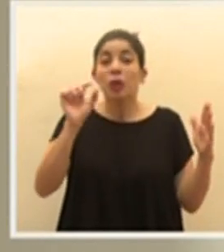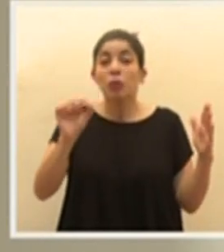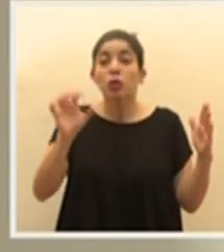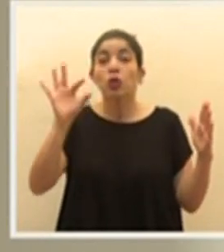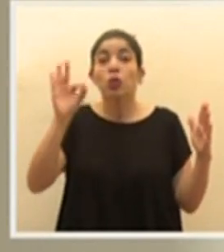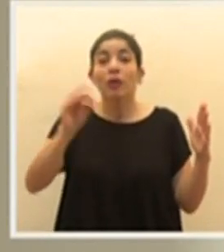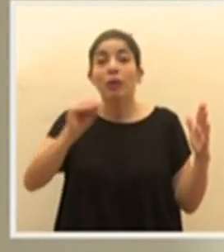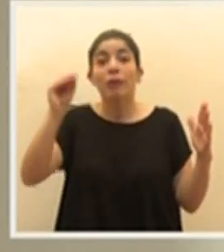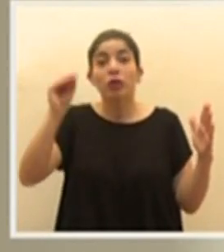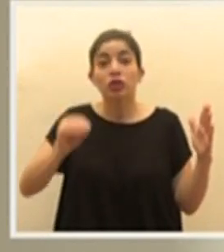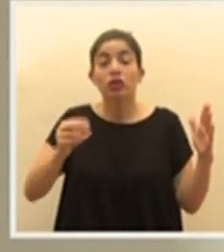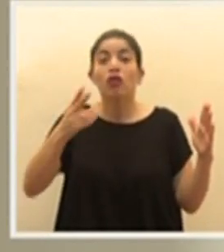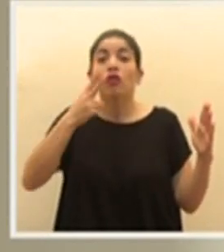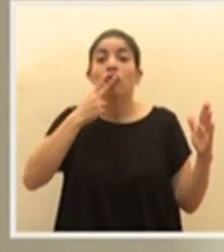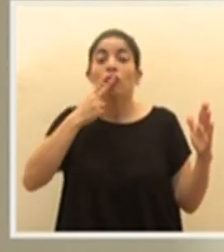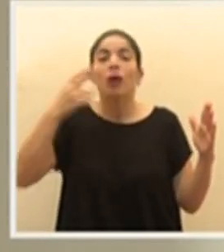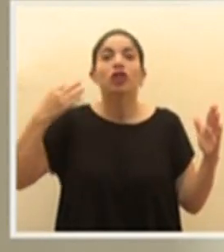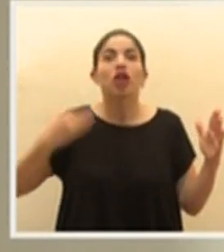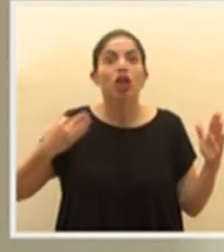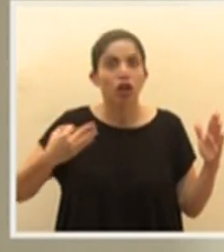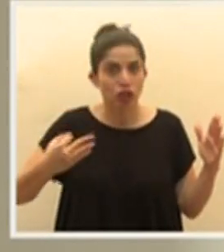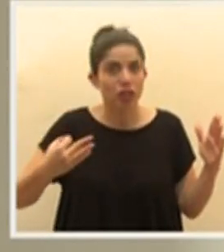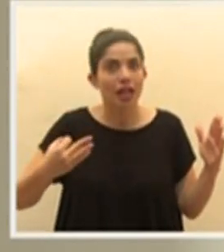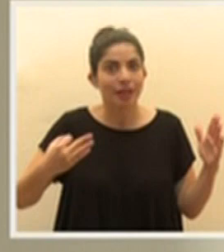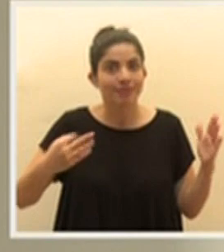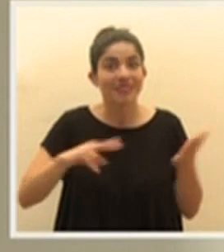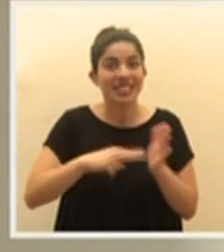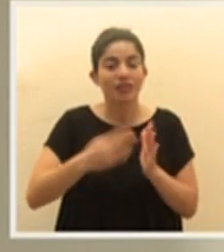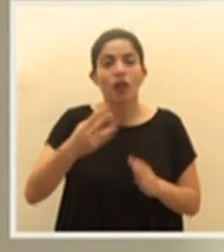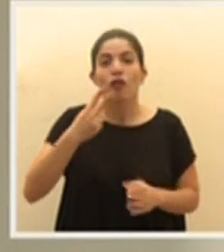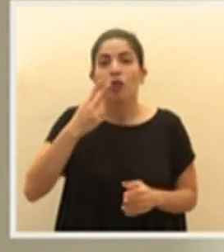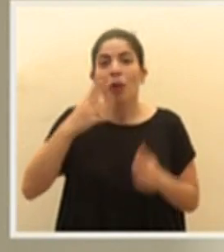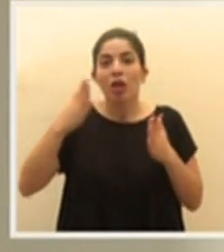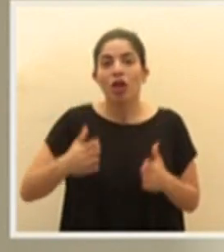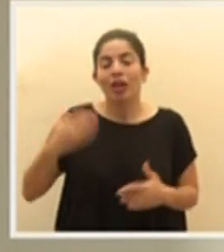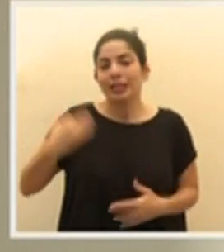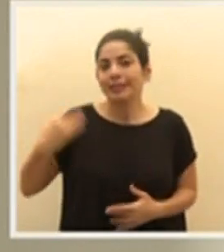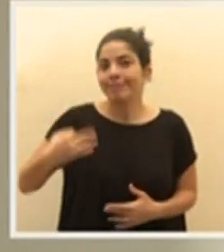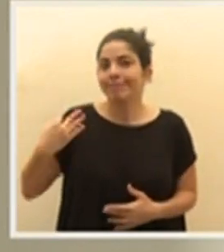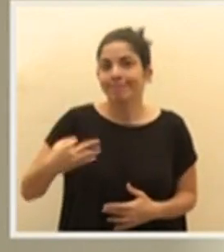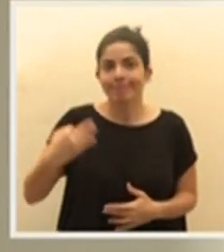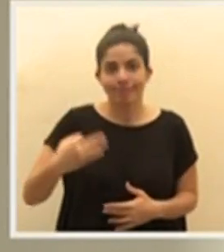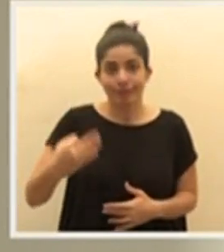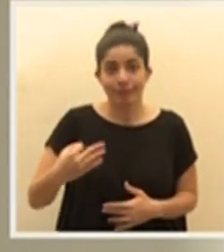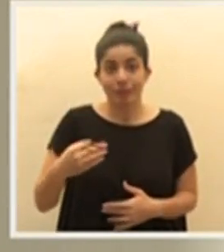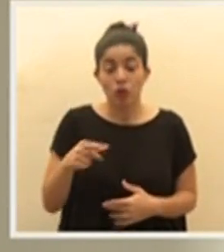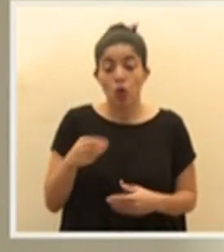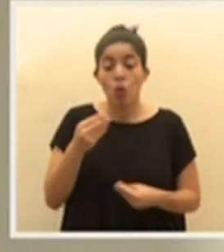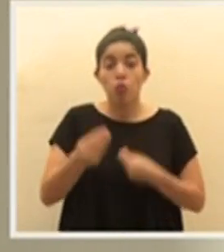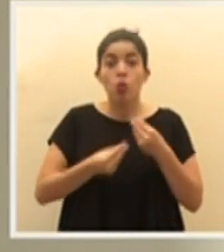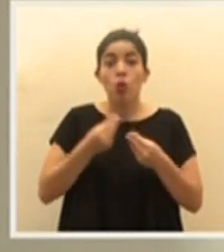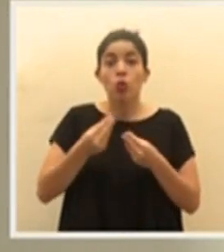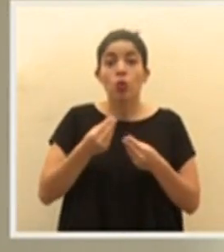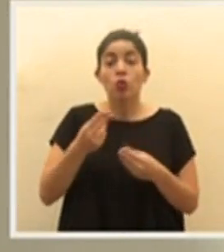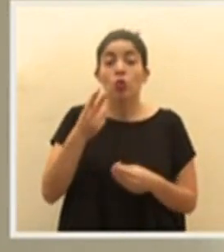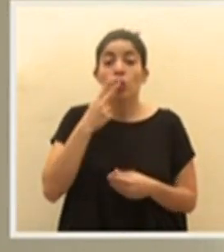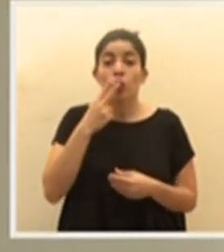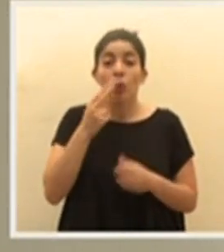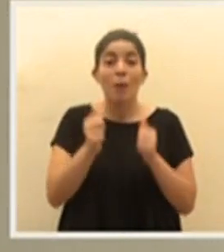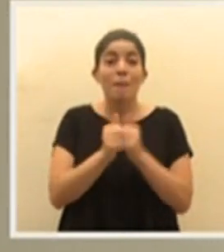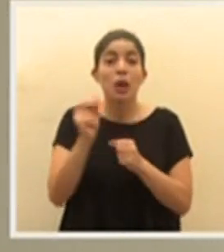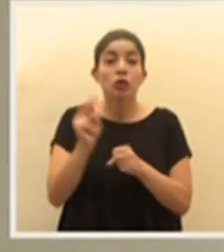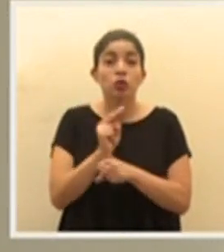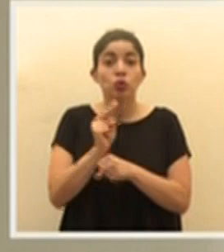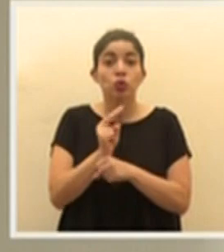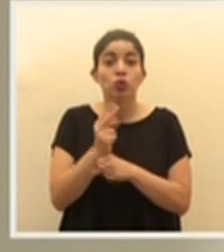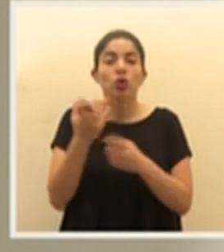65.9% lo hacen todos los días, o sea, son fumadores diarios. El producto de tabaco más utilizado es